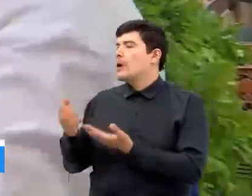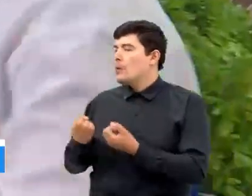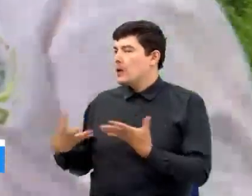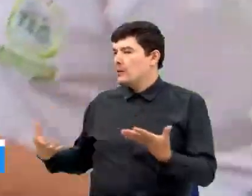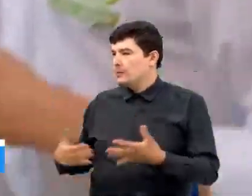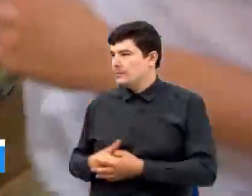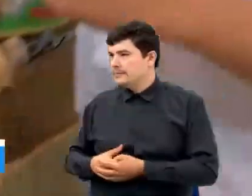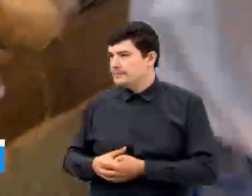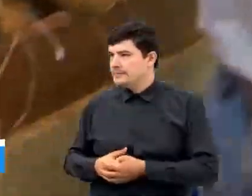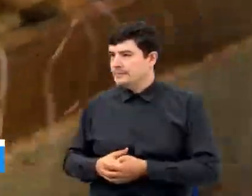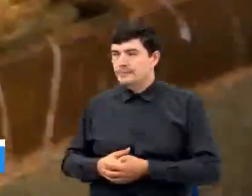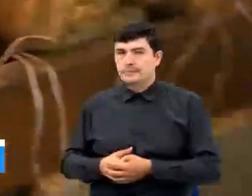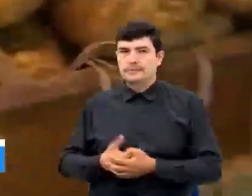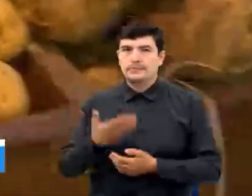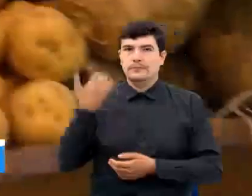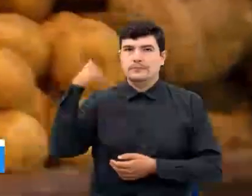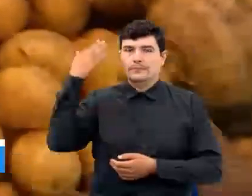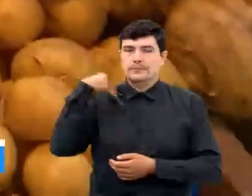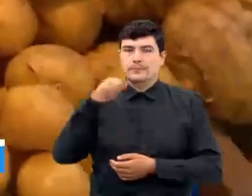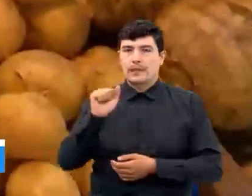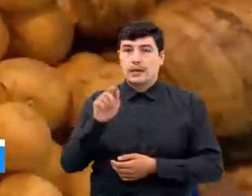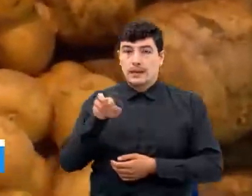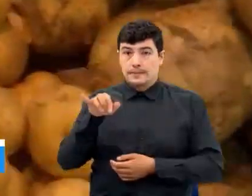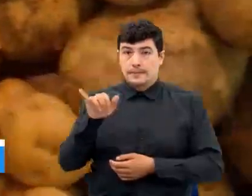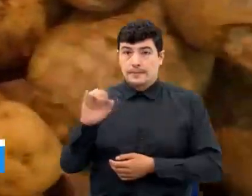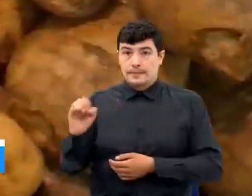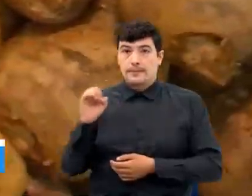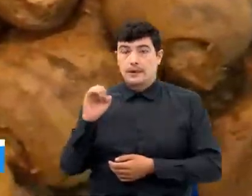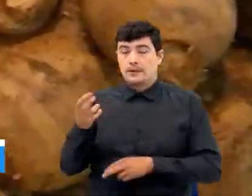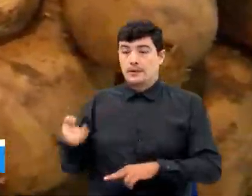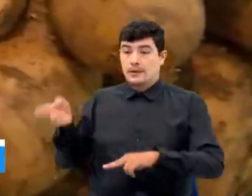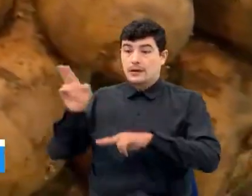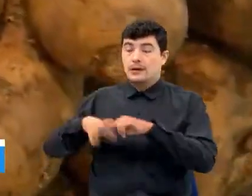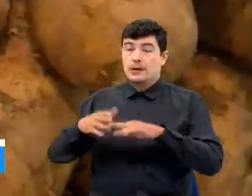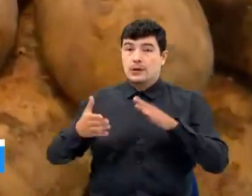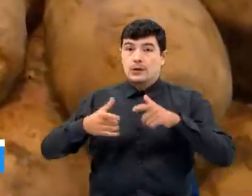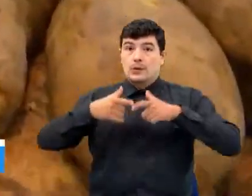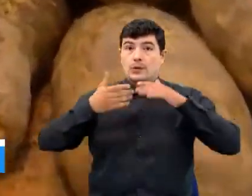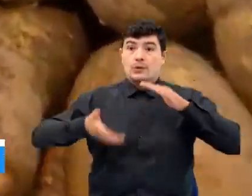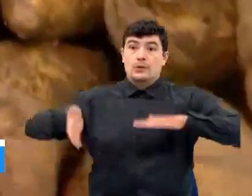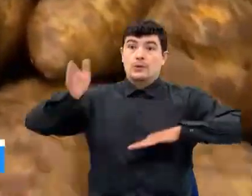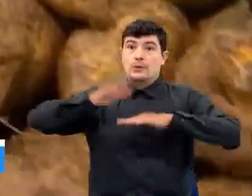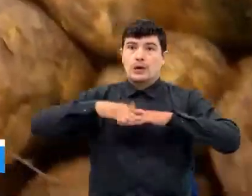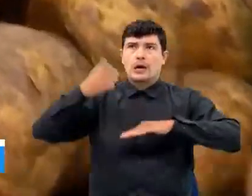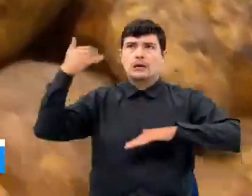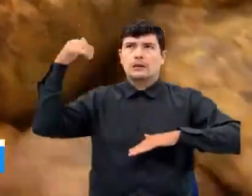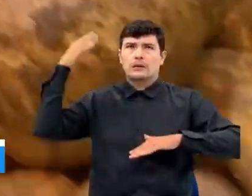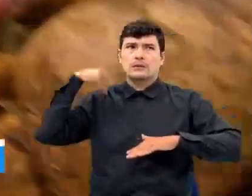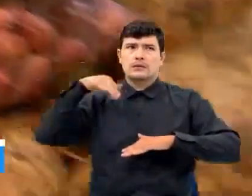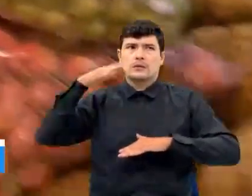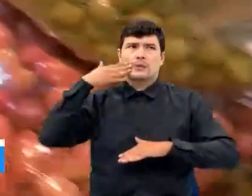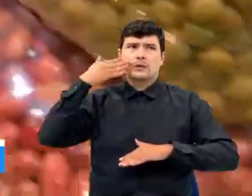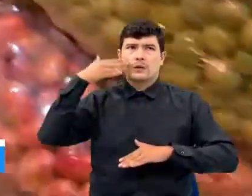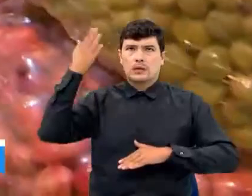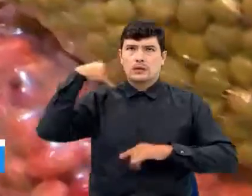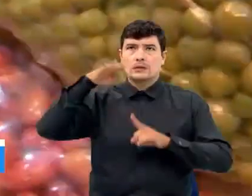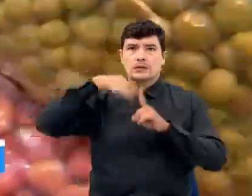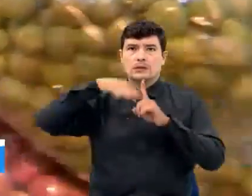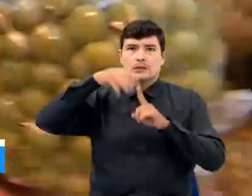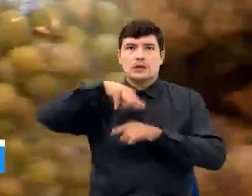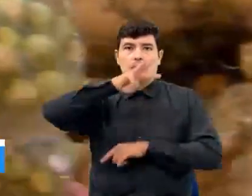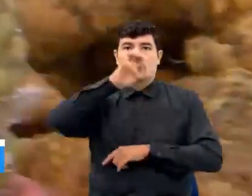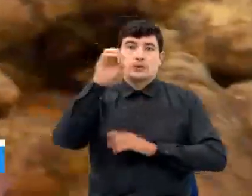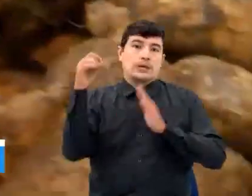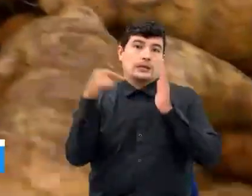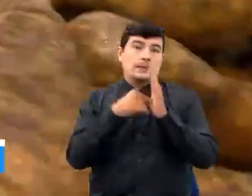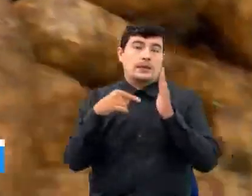actualmente? Bueno, el apio ha tenido un incremento bastante amplio. Lo comprábamos hace aproximadamente 4 meses en 80 mil